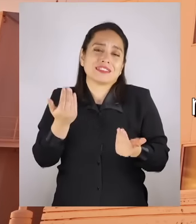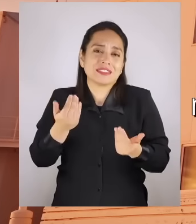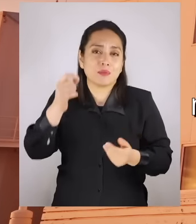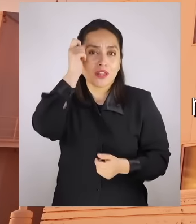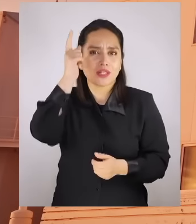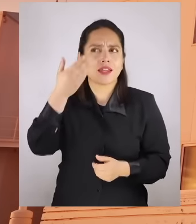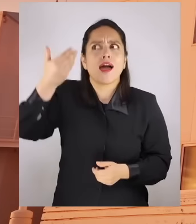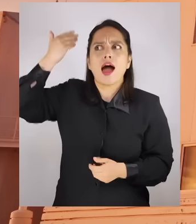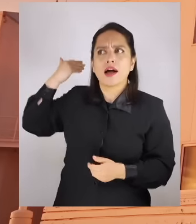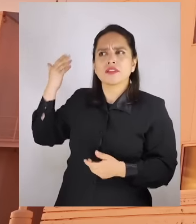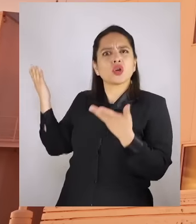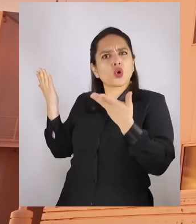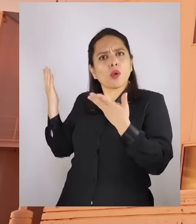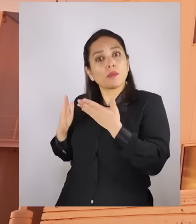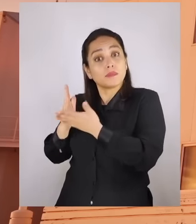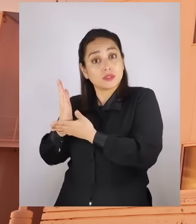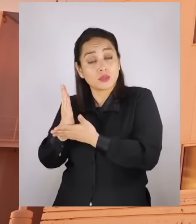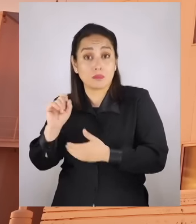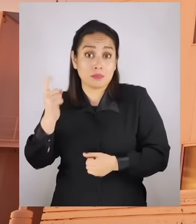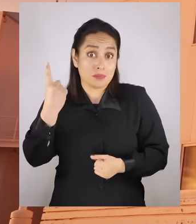cómo fue el pasado.